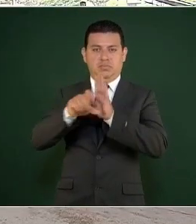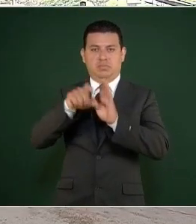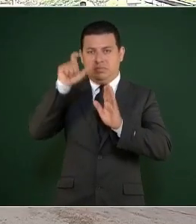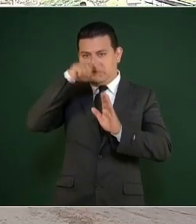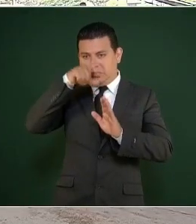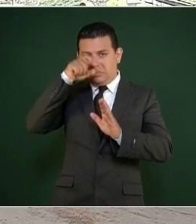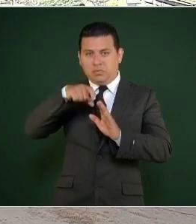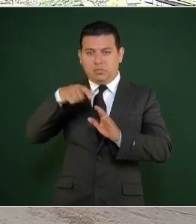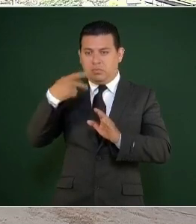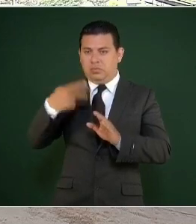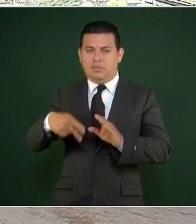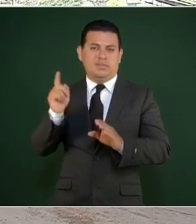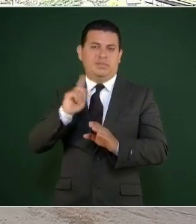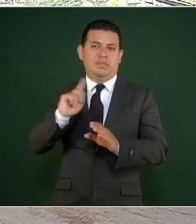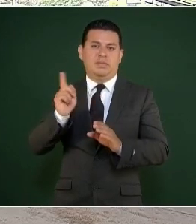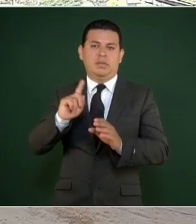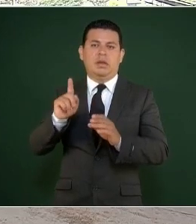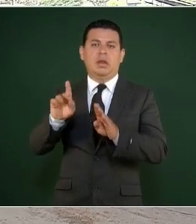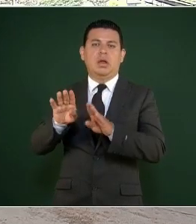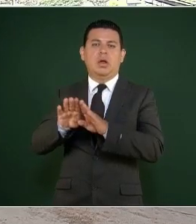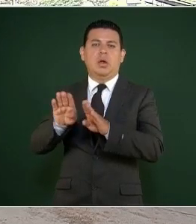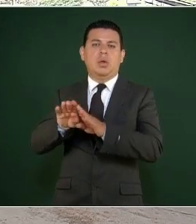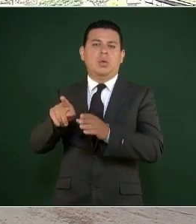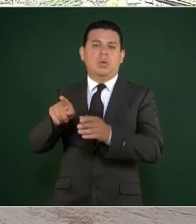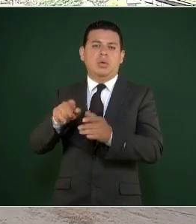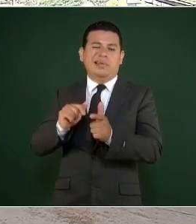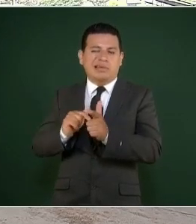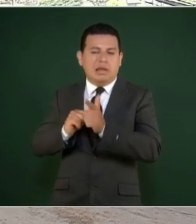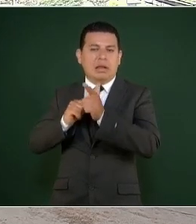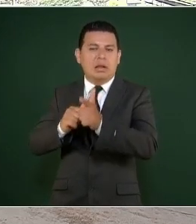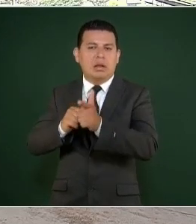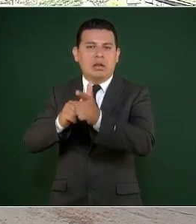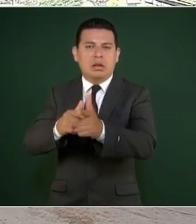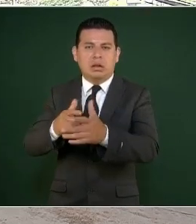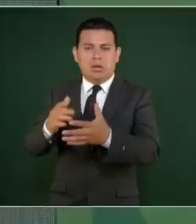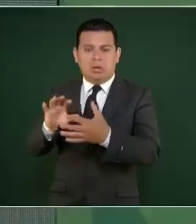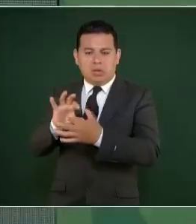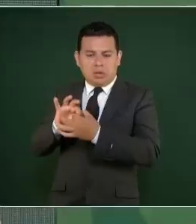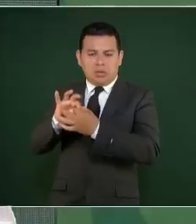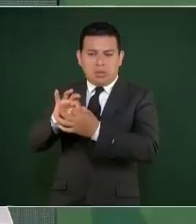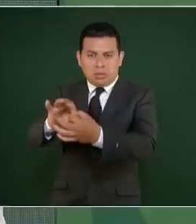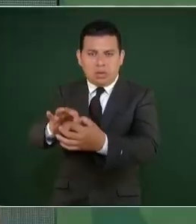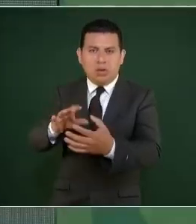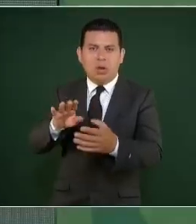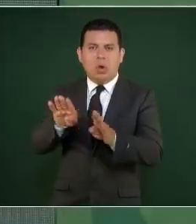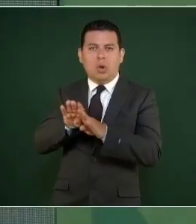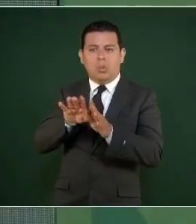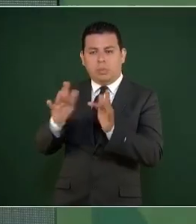El Washington Post. Desde luego, control remoto